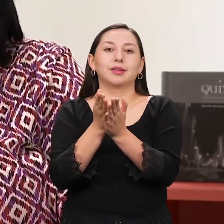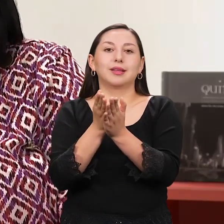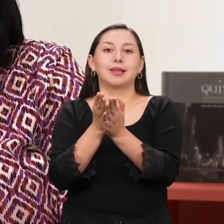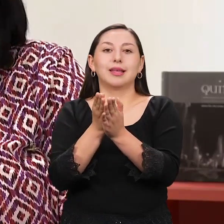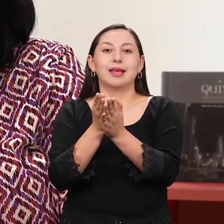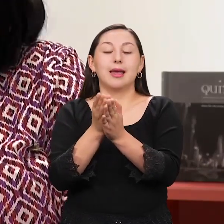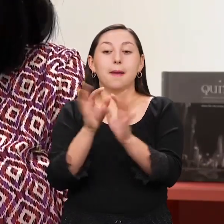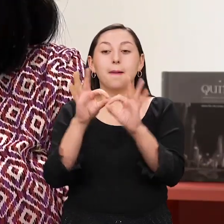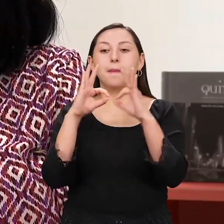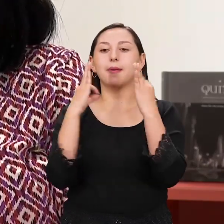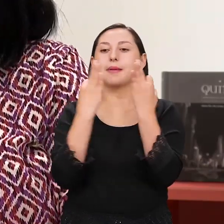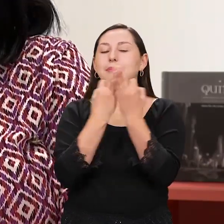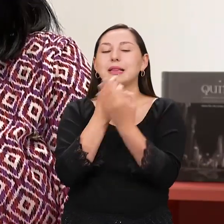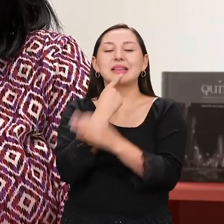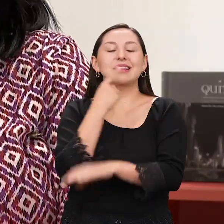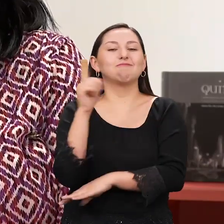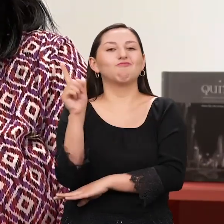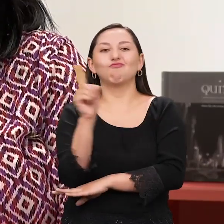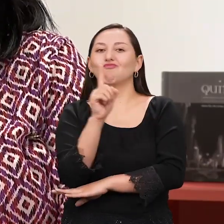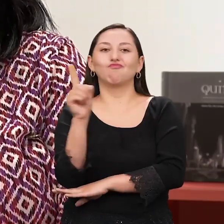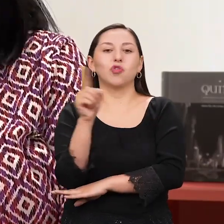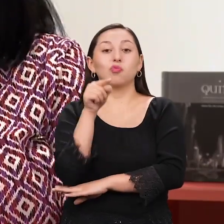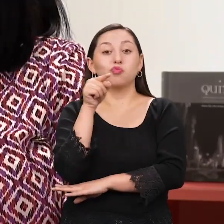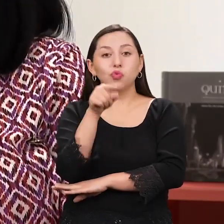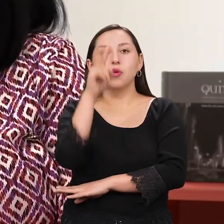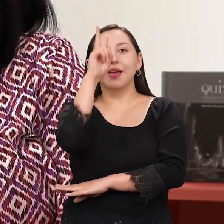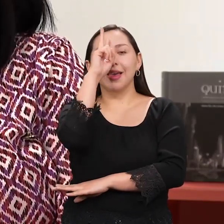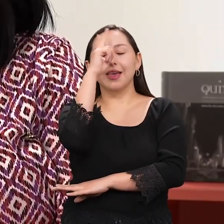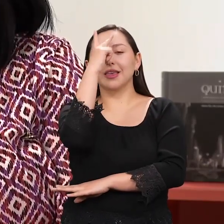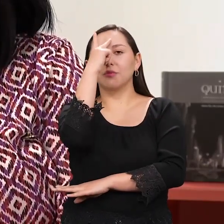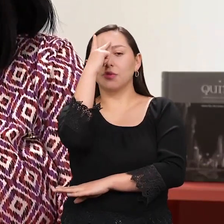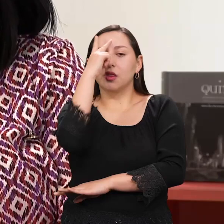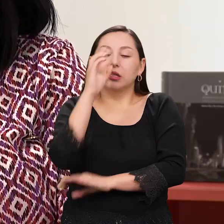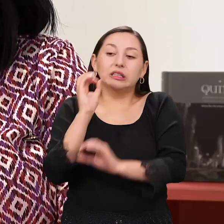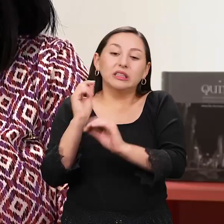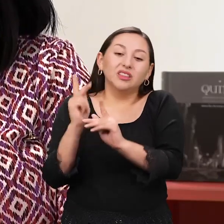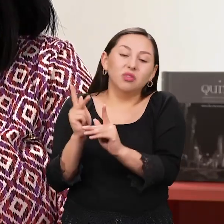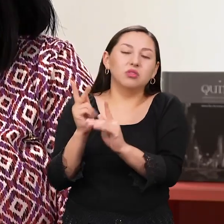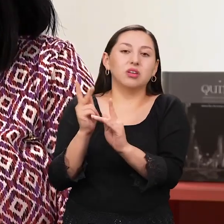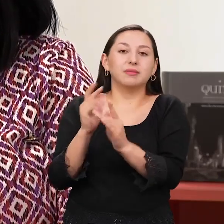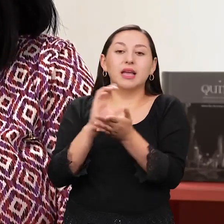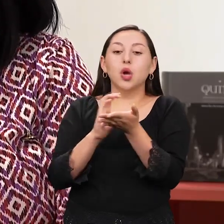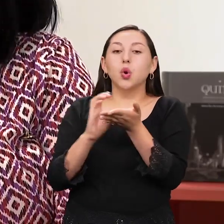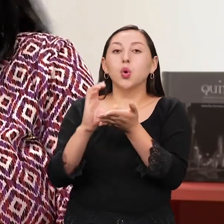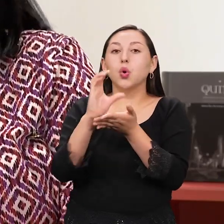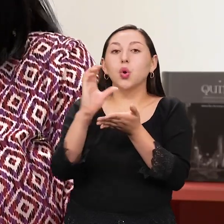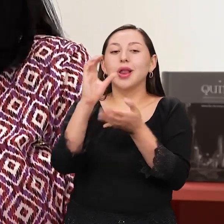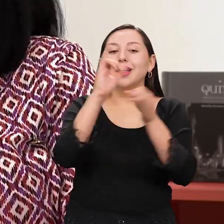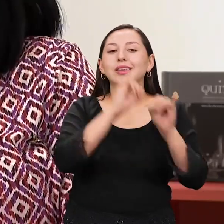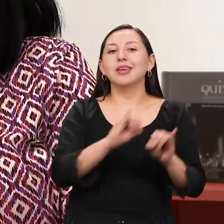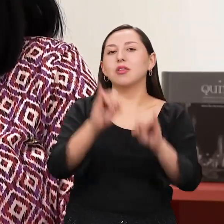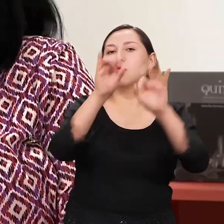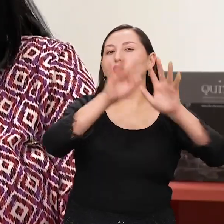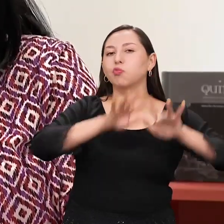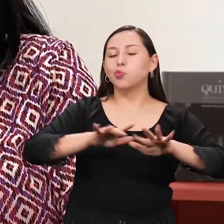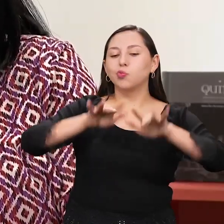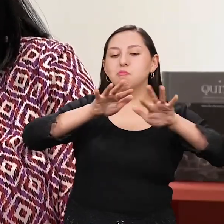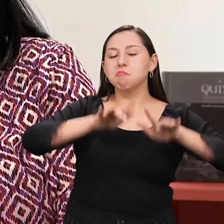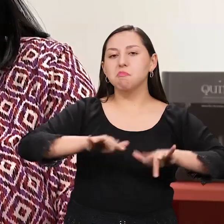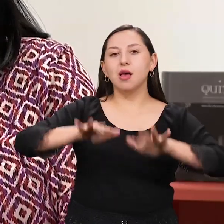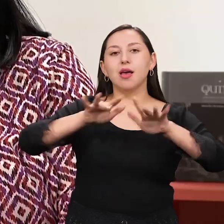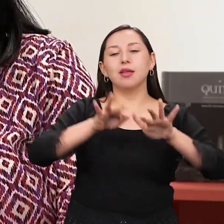mala noticia para mi familia. Entonces yo seguí informática en el colegio para un poco solventar